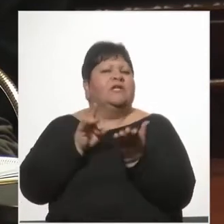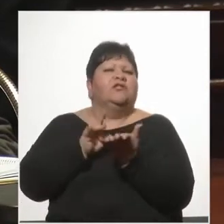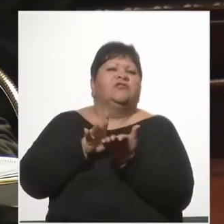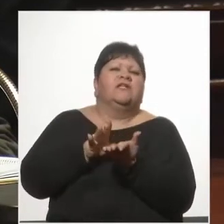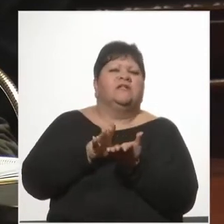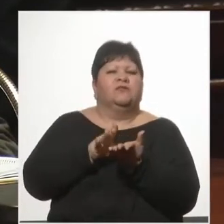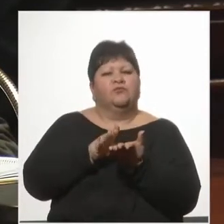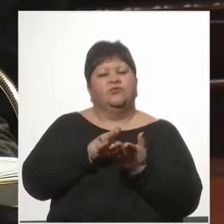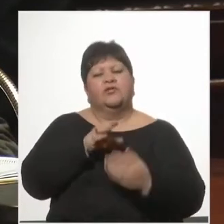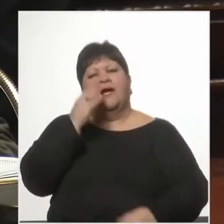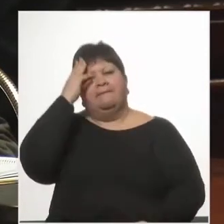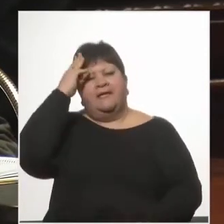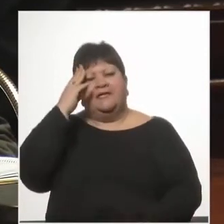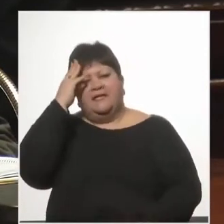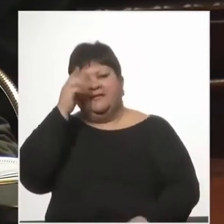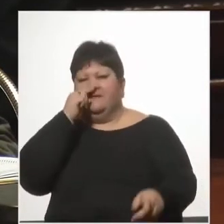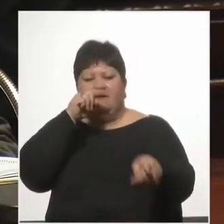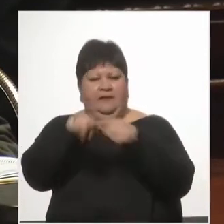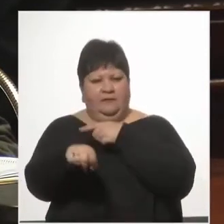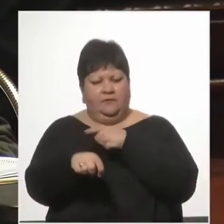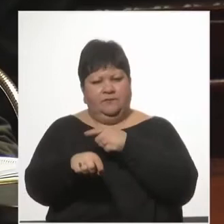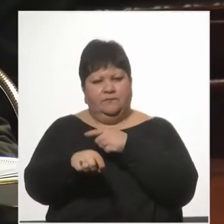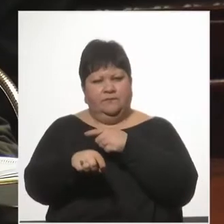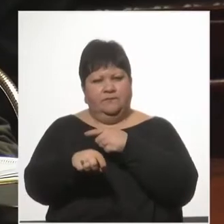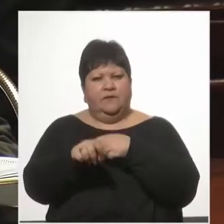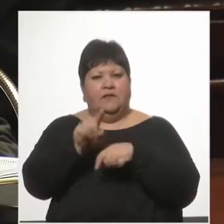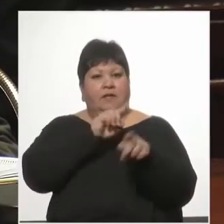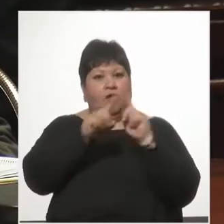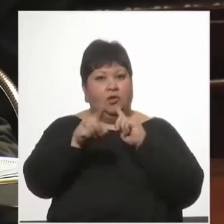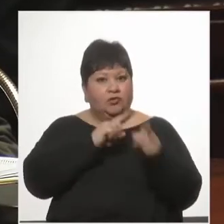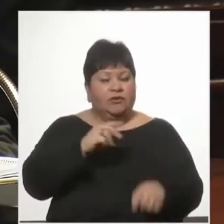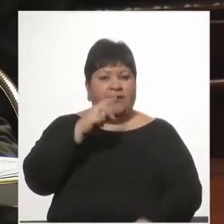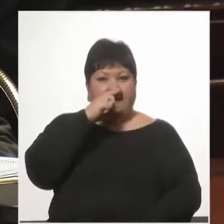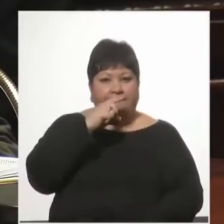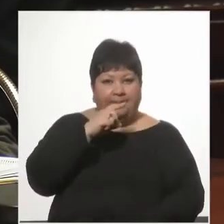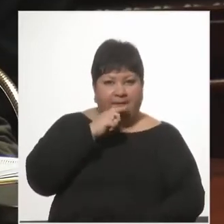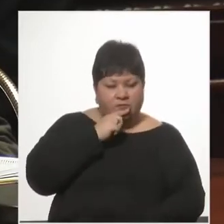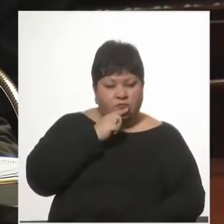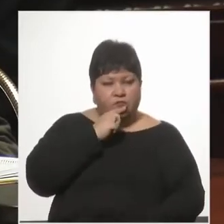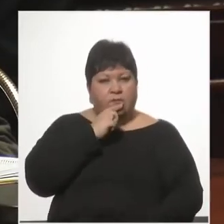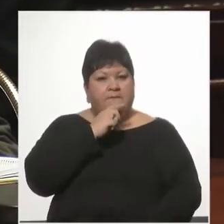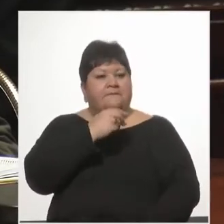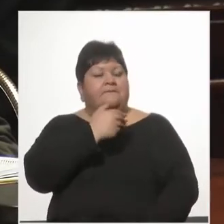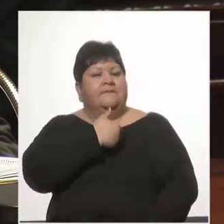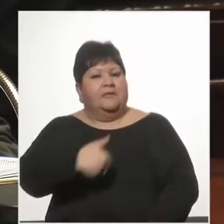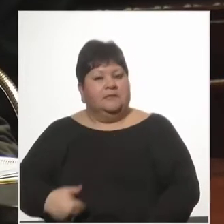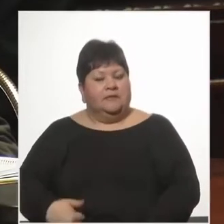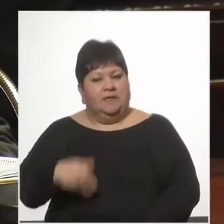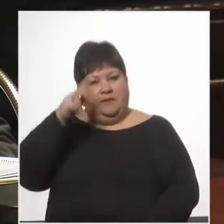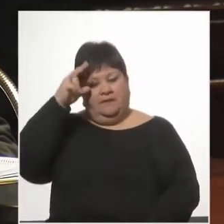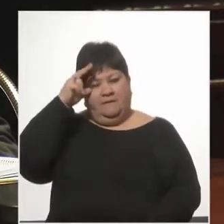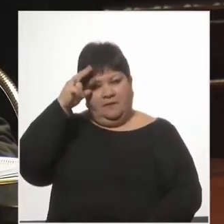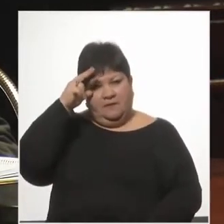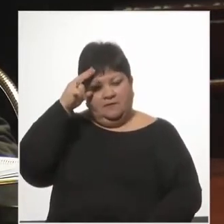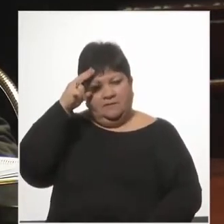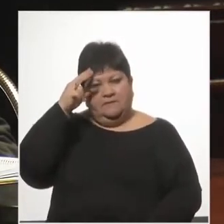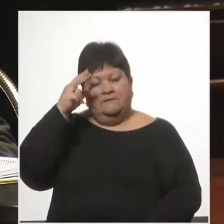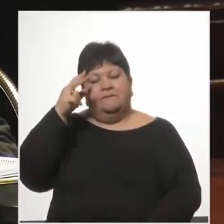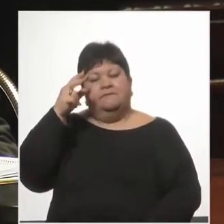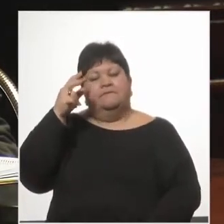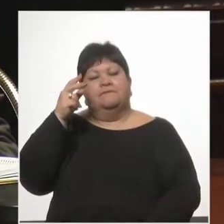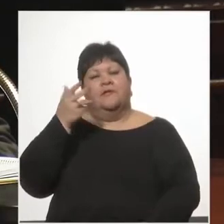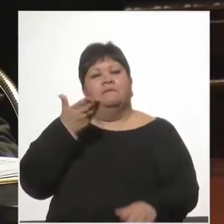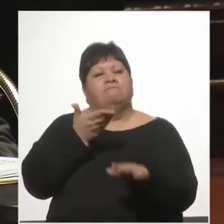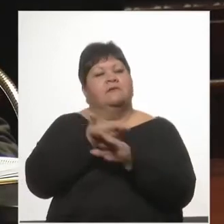al general Manini? El 11 de marzo, el presidente Vázquez pide el expediente